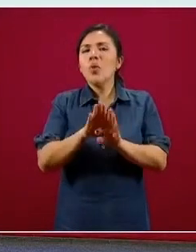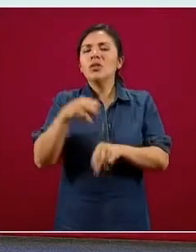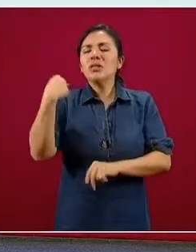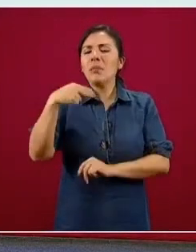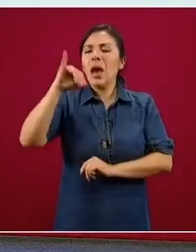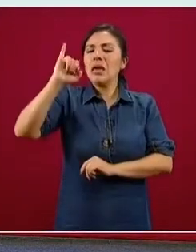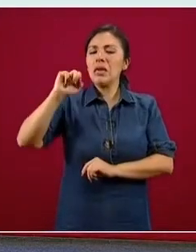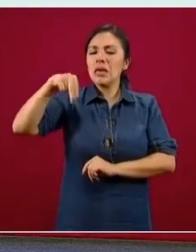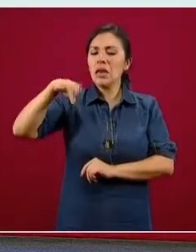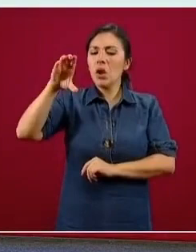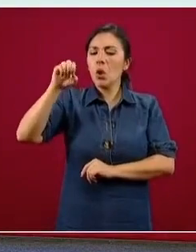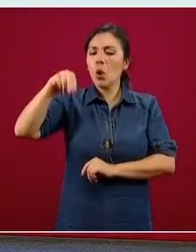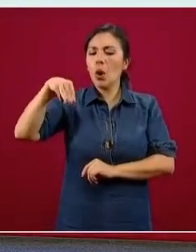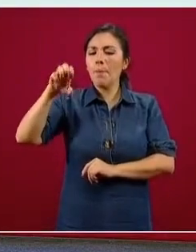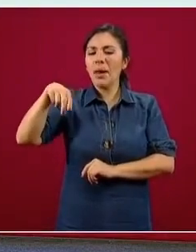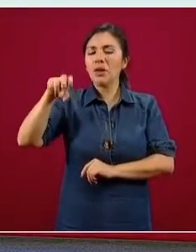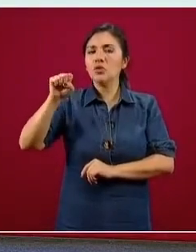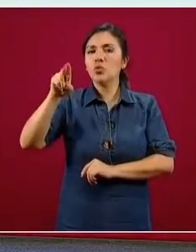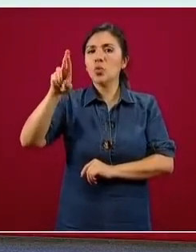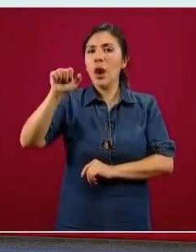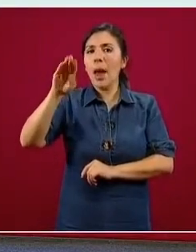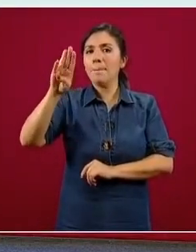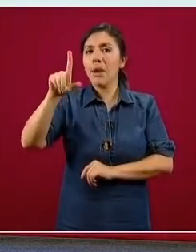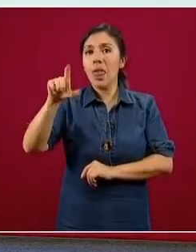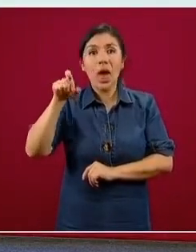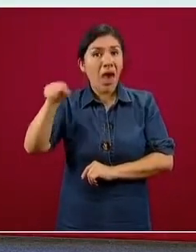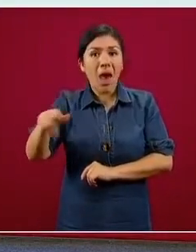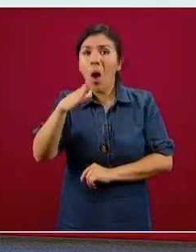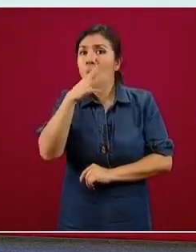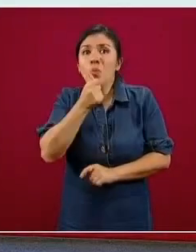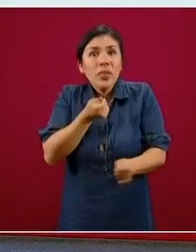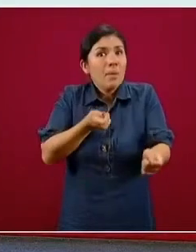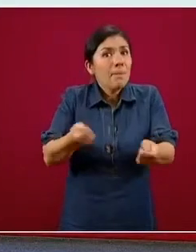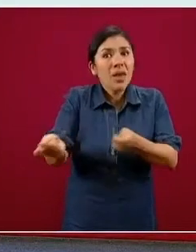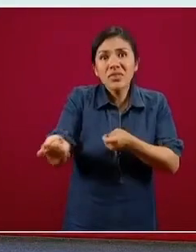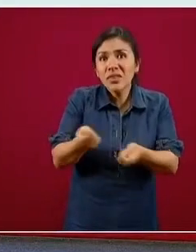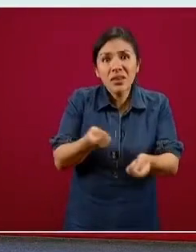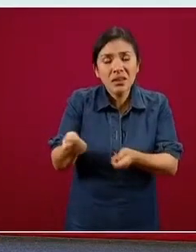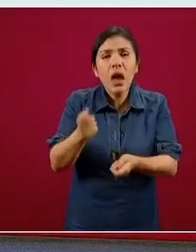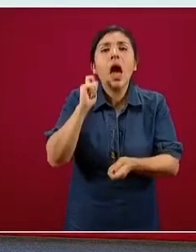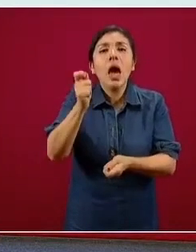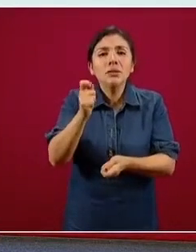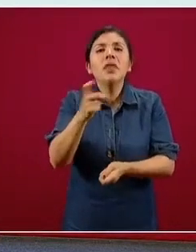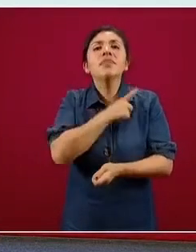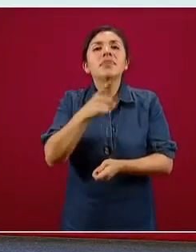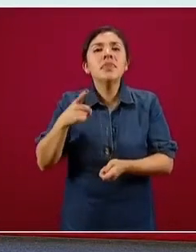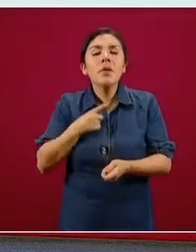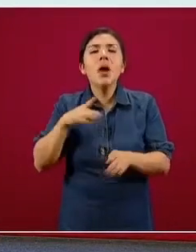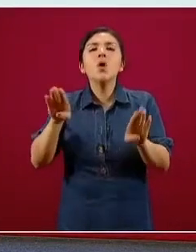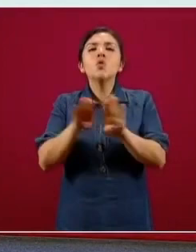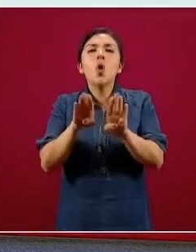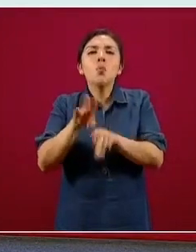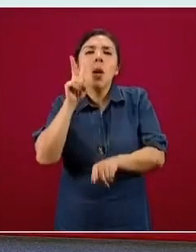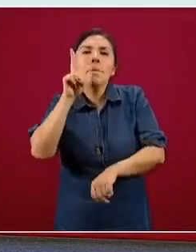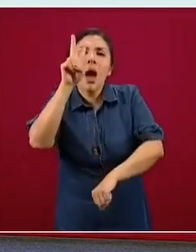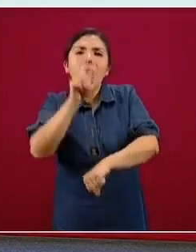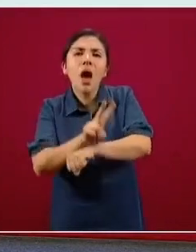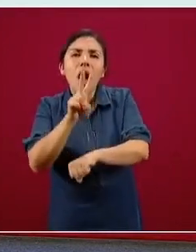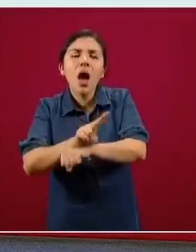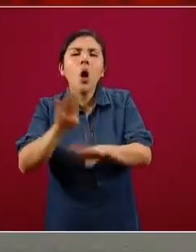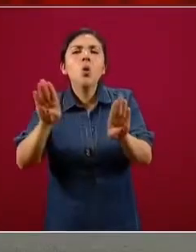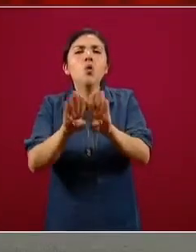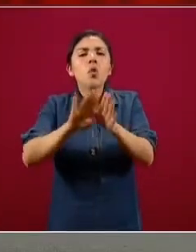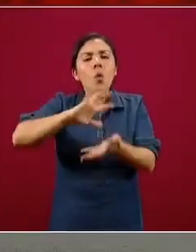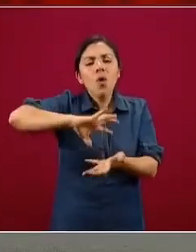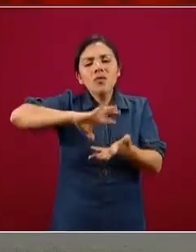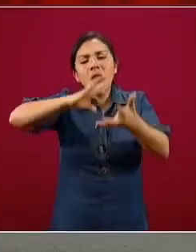inconmensurable, no se puede medir. La meta es identificar patrones de ocurrencia, cómo cambia la epidemia en el tiempo, cómo